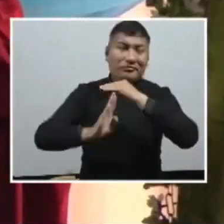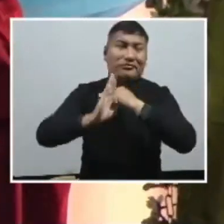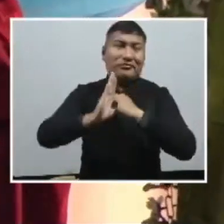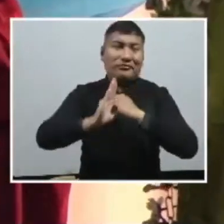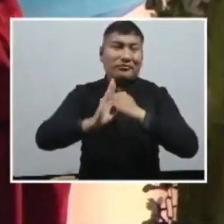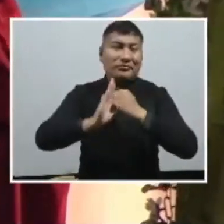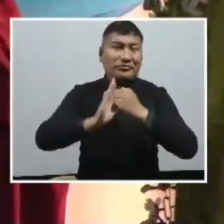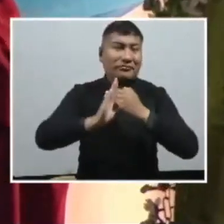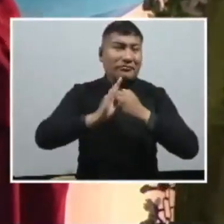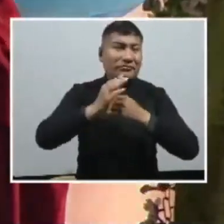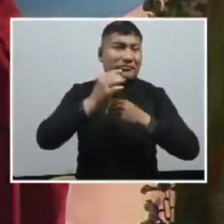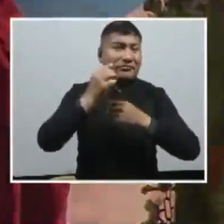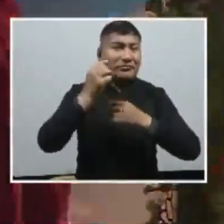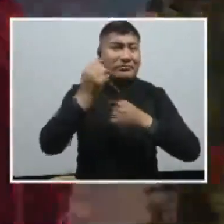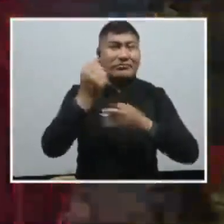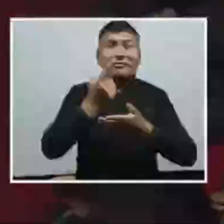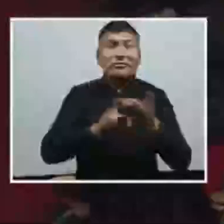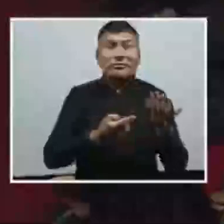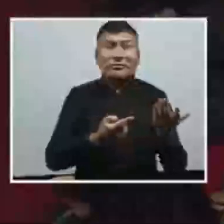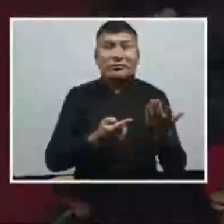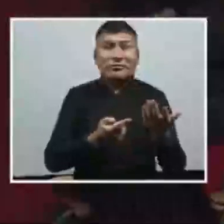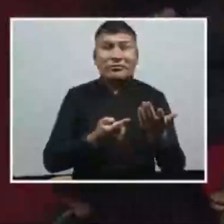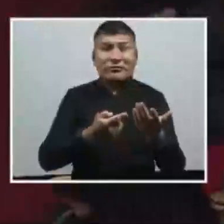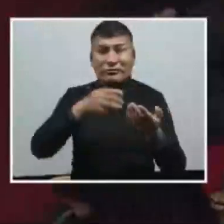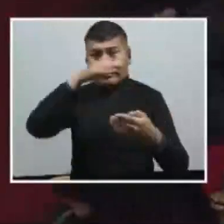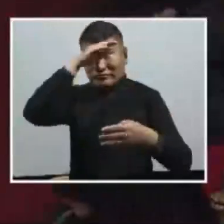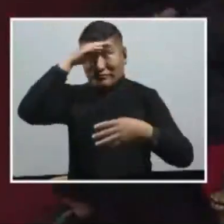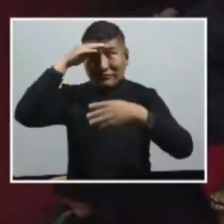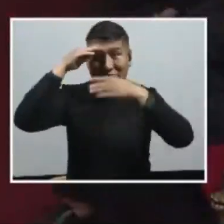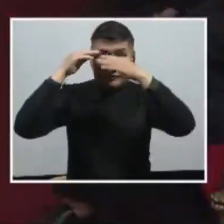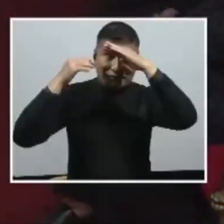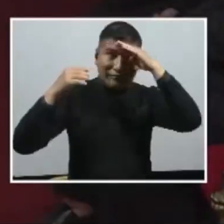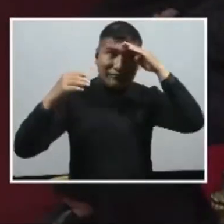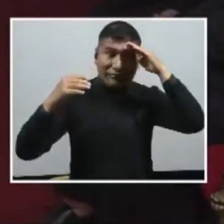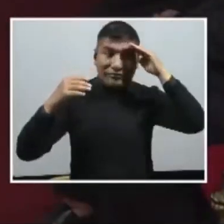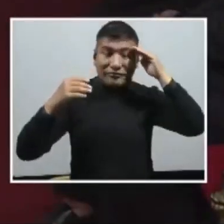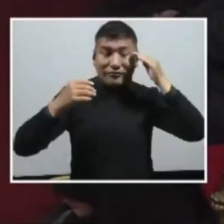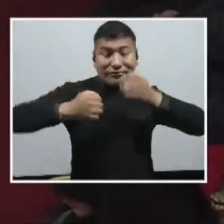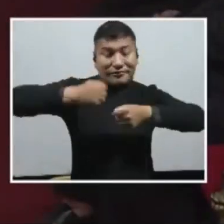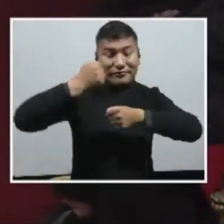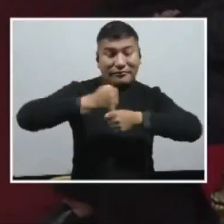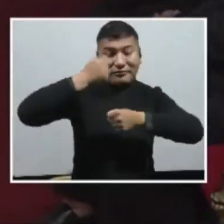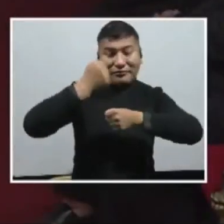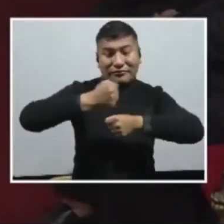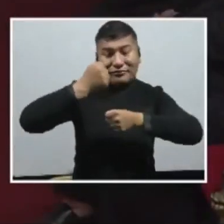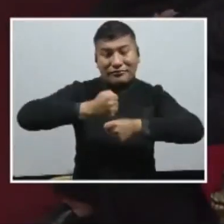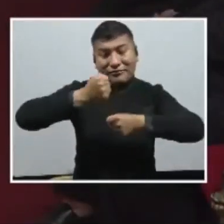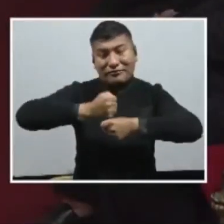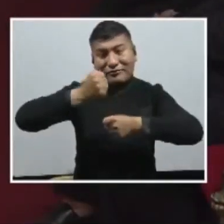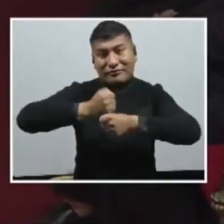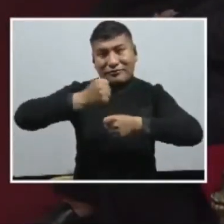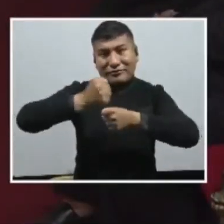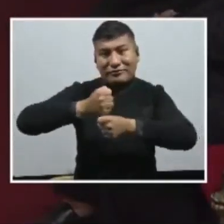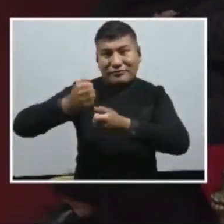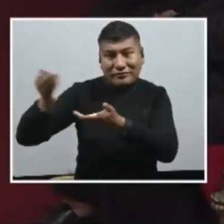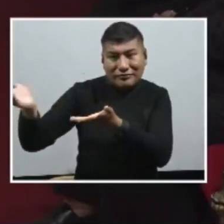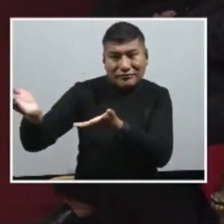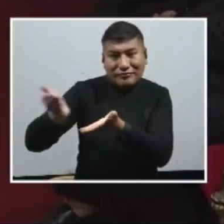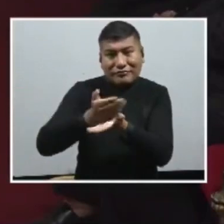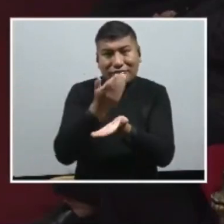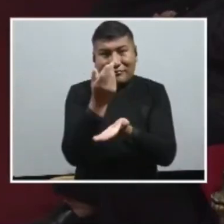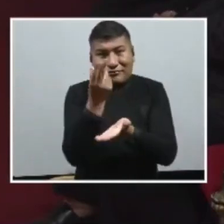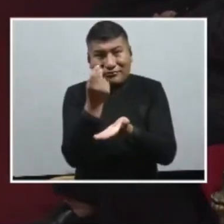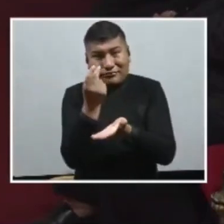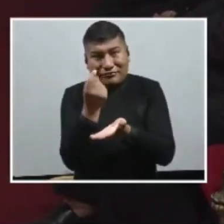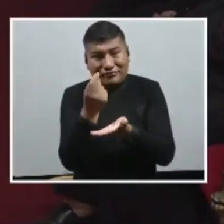un trabajador, pues, que con el sudor de la frente lleva a la casa lo que tenga que llevar, el